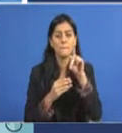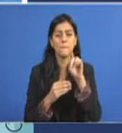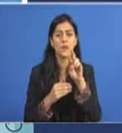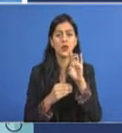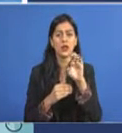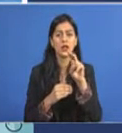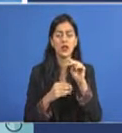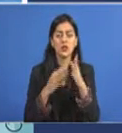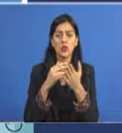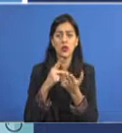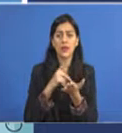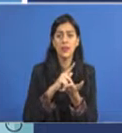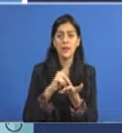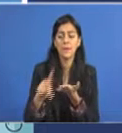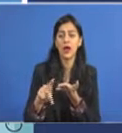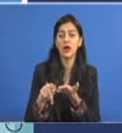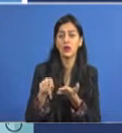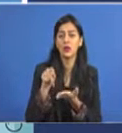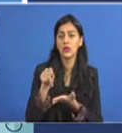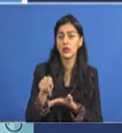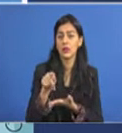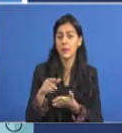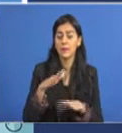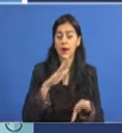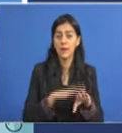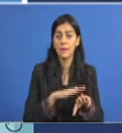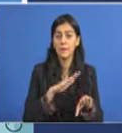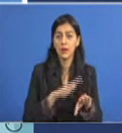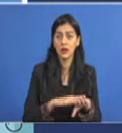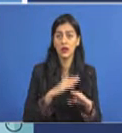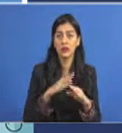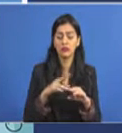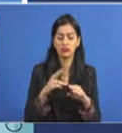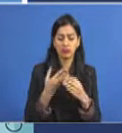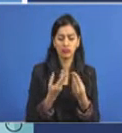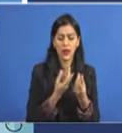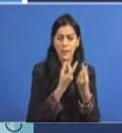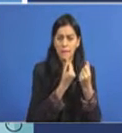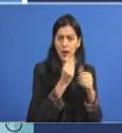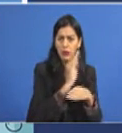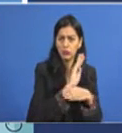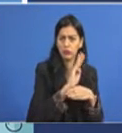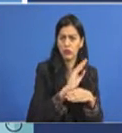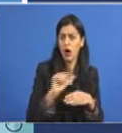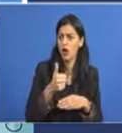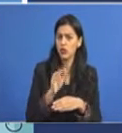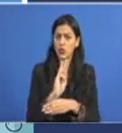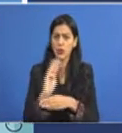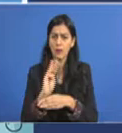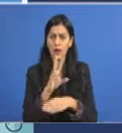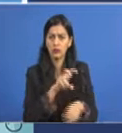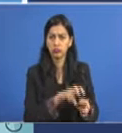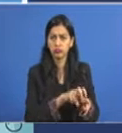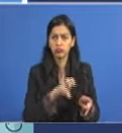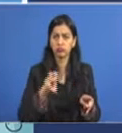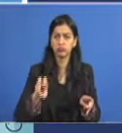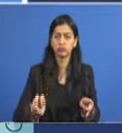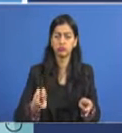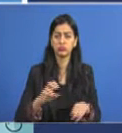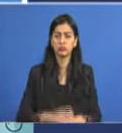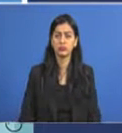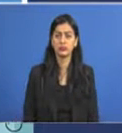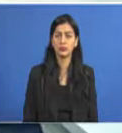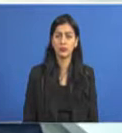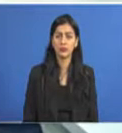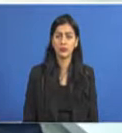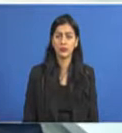proveedor, como lo indica así su palabra, va a permitir realizar la transacción financiera a través de una tarjeta de crédito, una tarjeta de débito. Casi